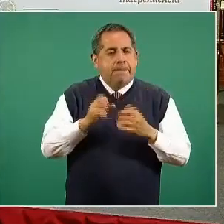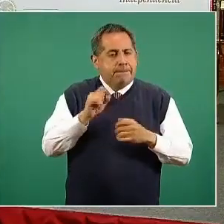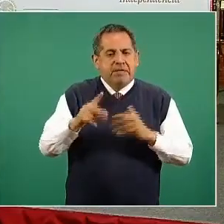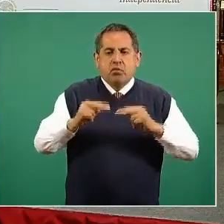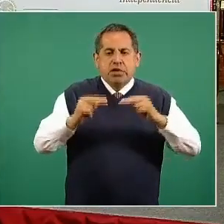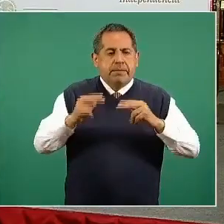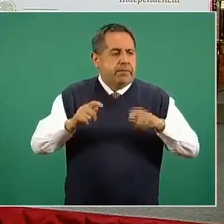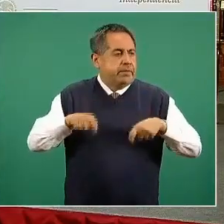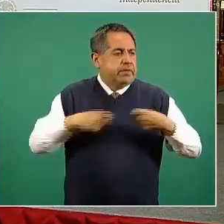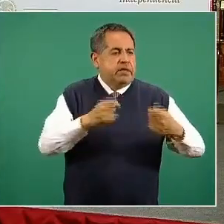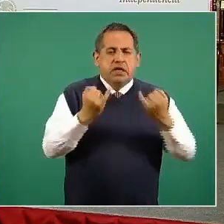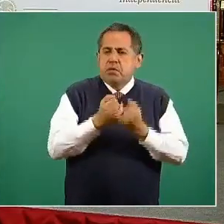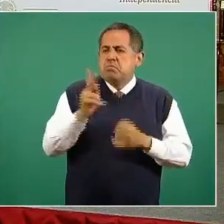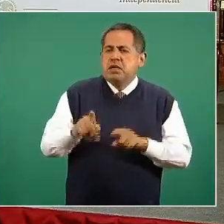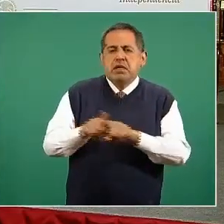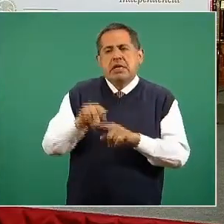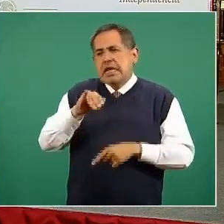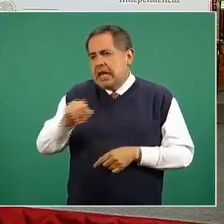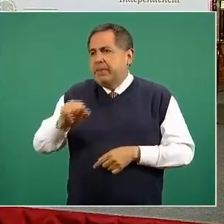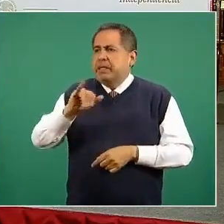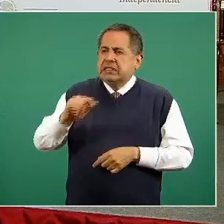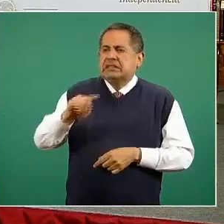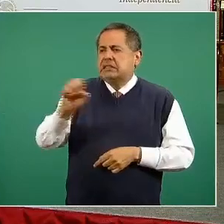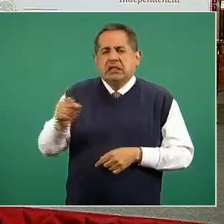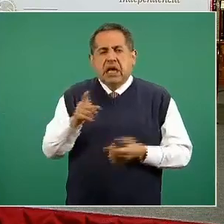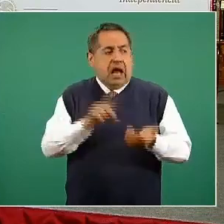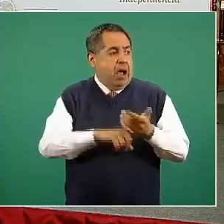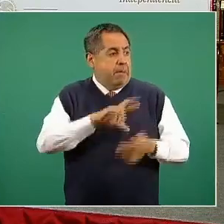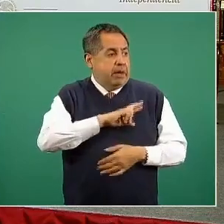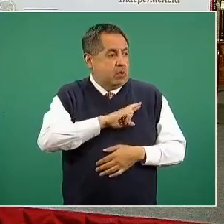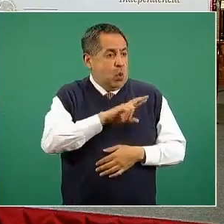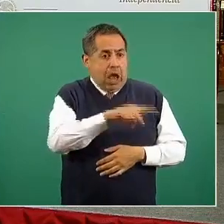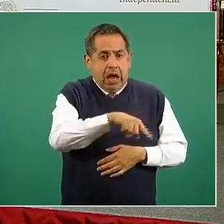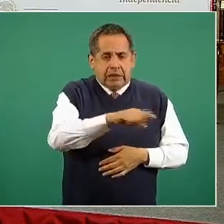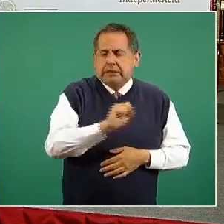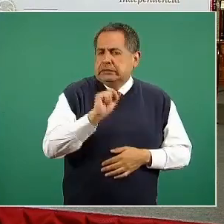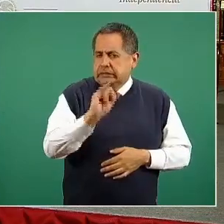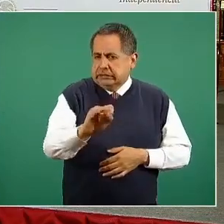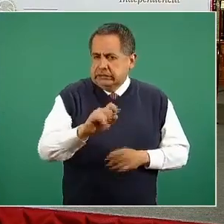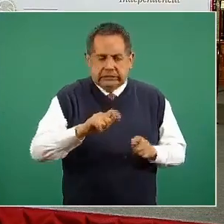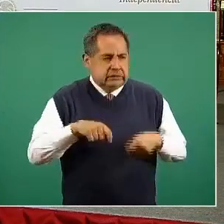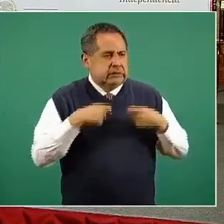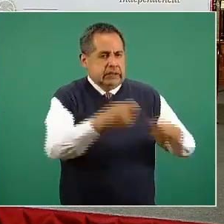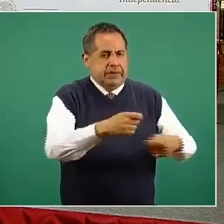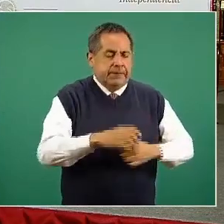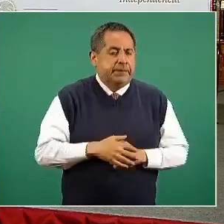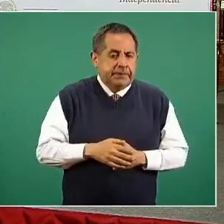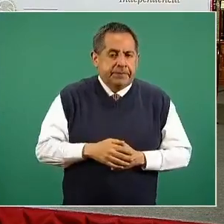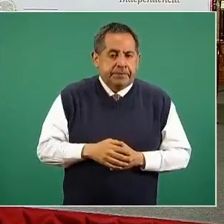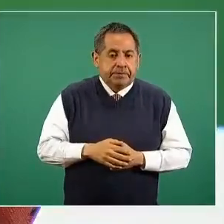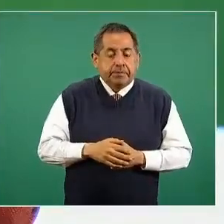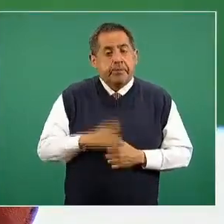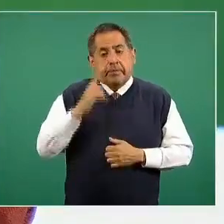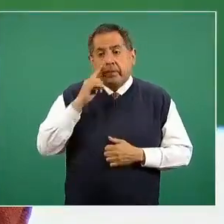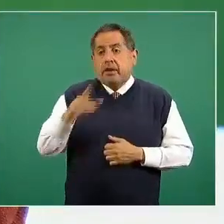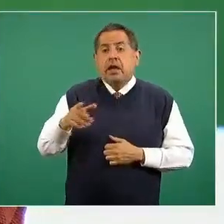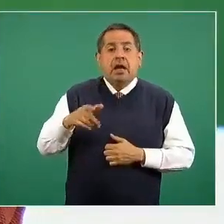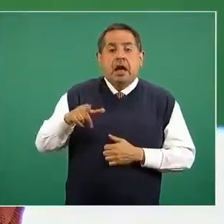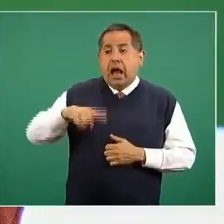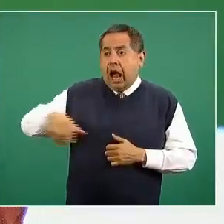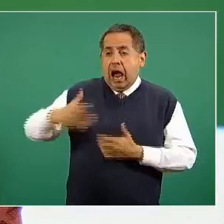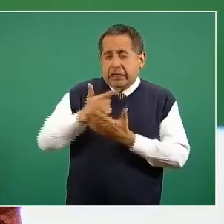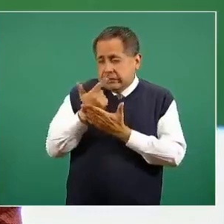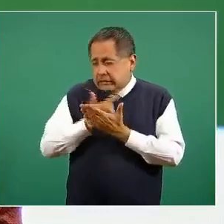de las unidades públicas y serán, por lo tanto, cubiertas. Del sector público tenemos censos